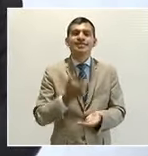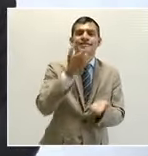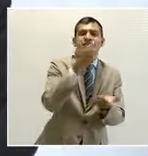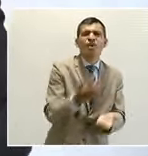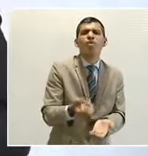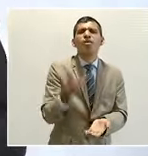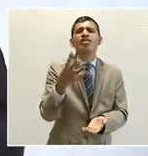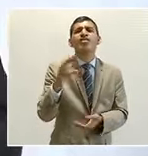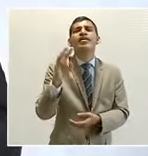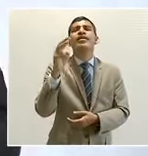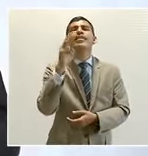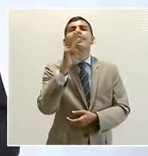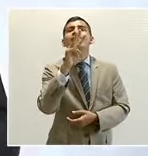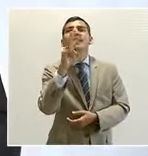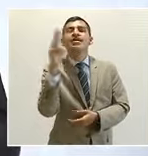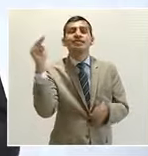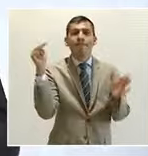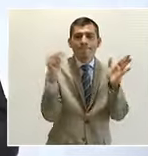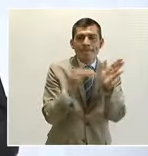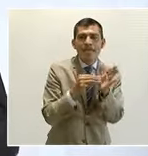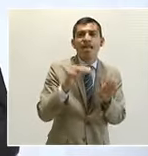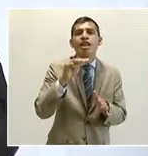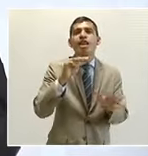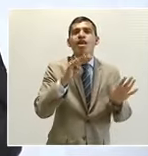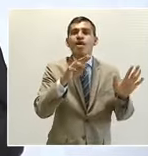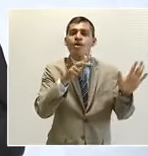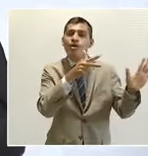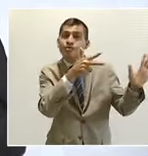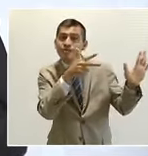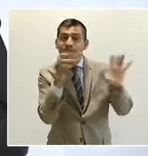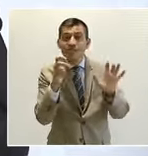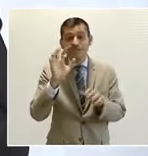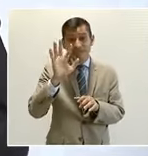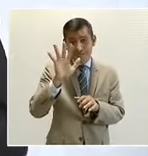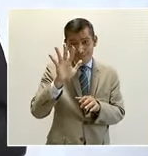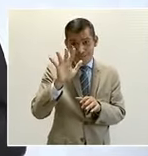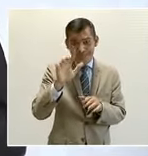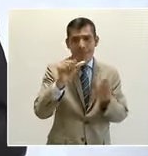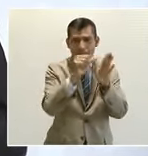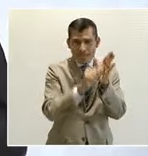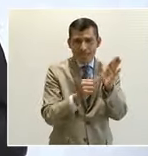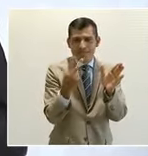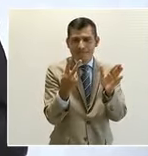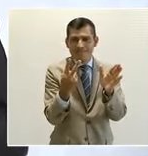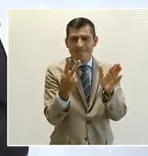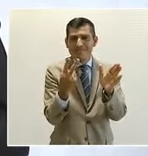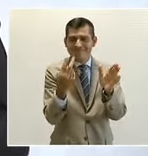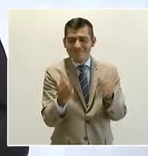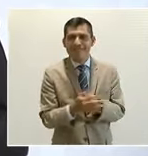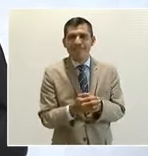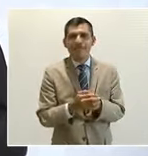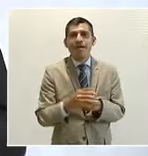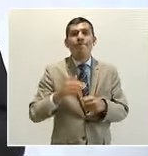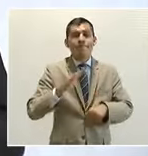3.850 bimestrales pero ya el primero de enero aumenta 25%.